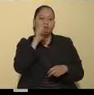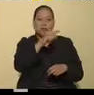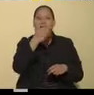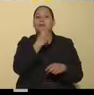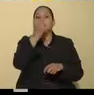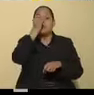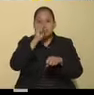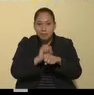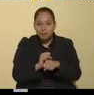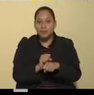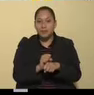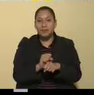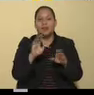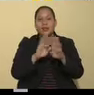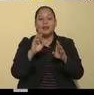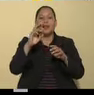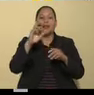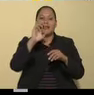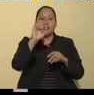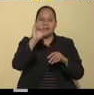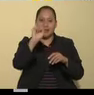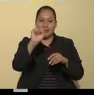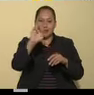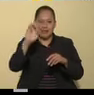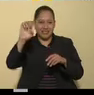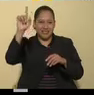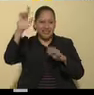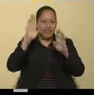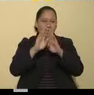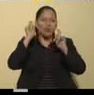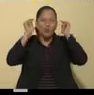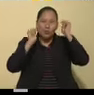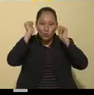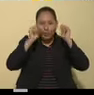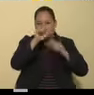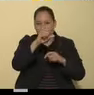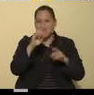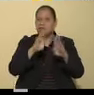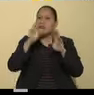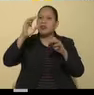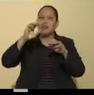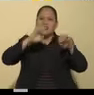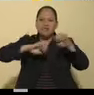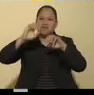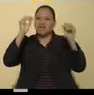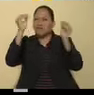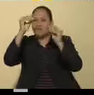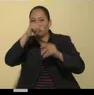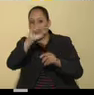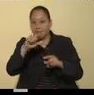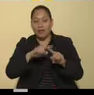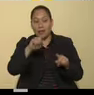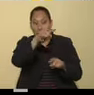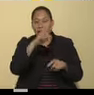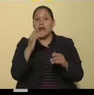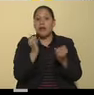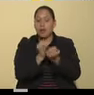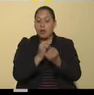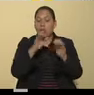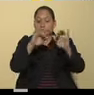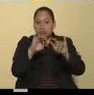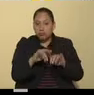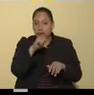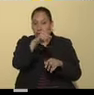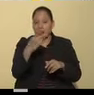secretario de Relaciones Exteriores. Es más, también redactó el Código Penal y